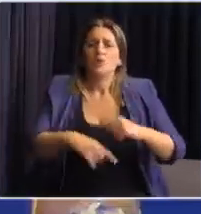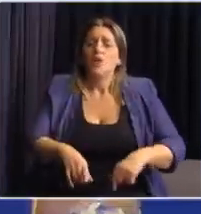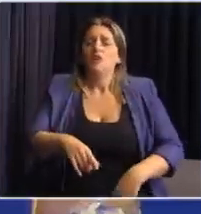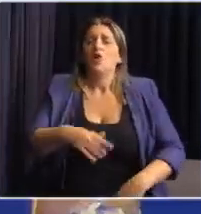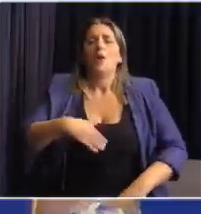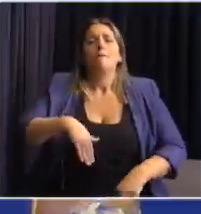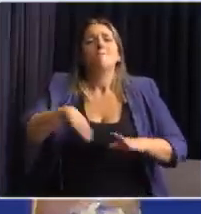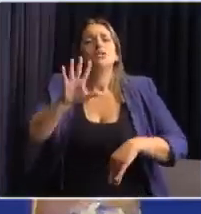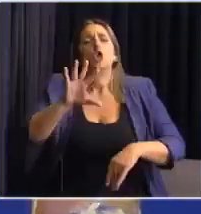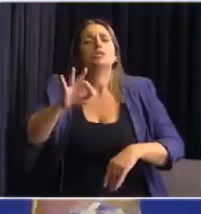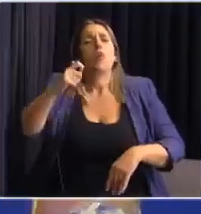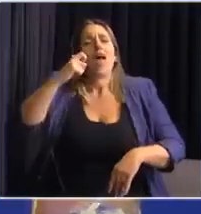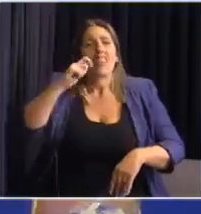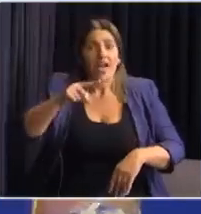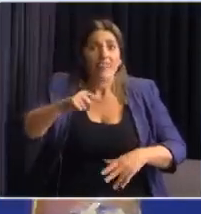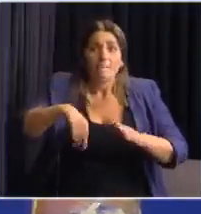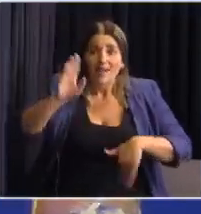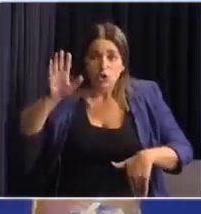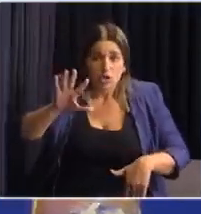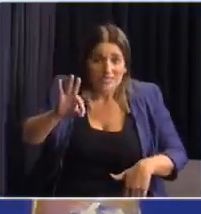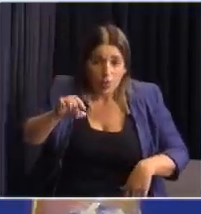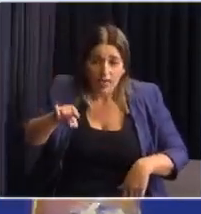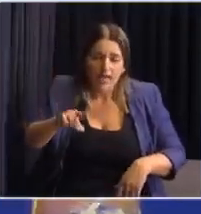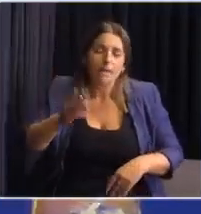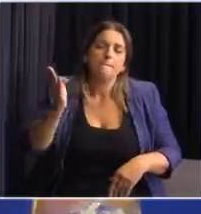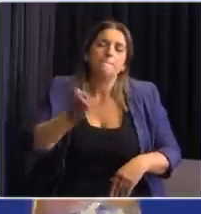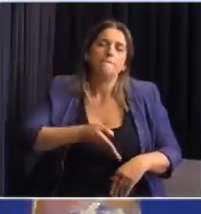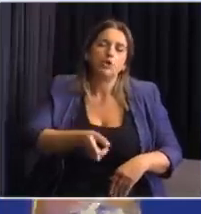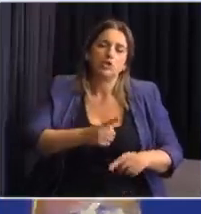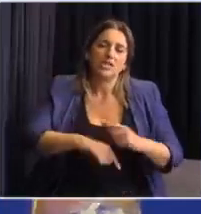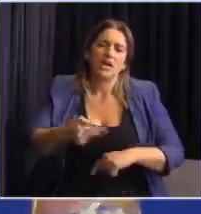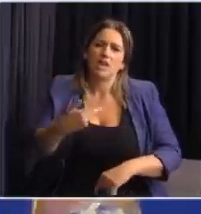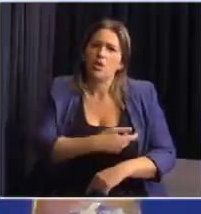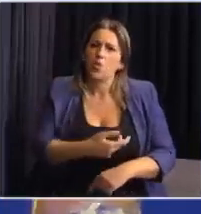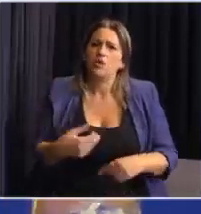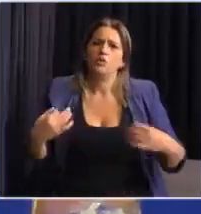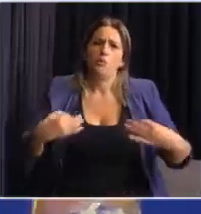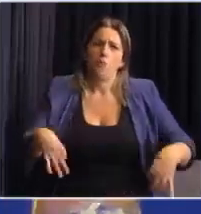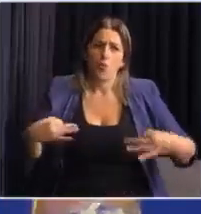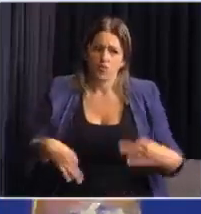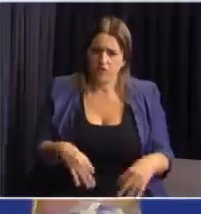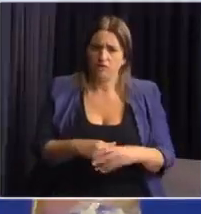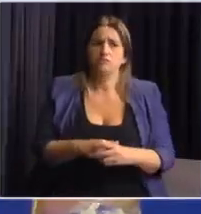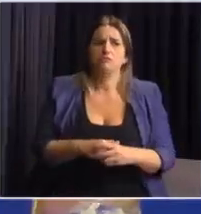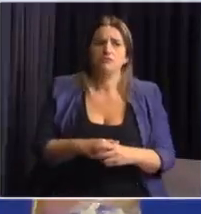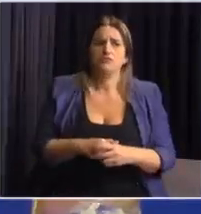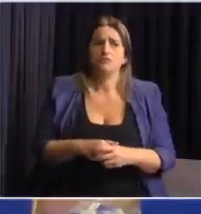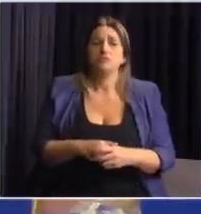mayores de 50 años, realmente el porcentaje de vacunación fue muy bueno,